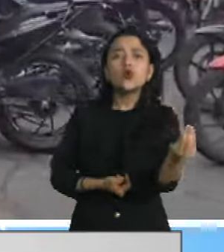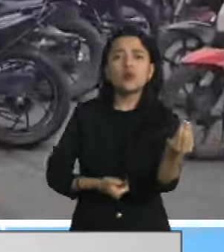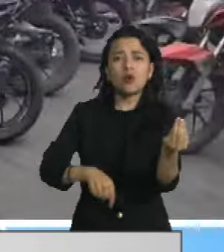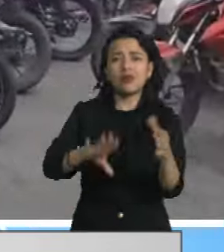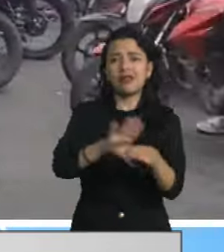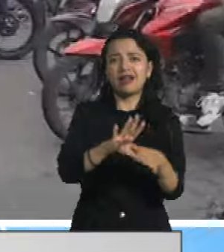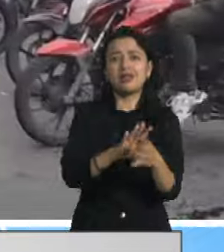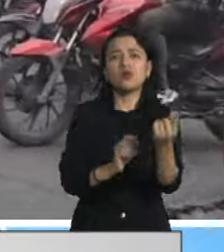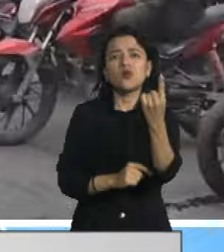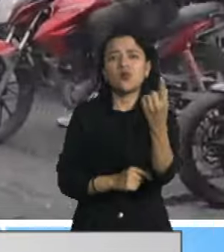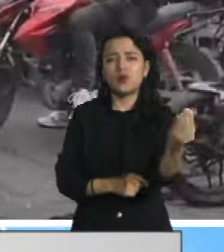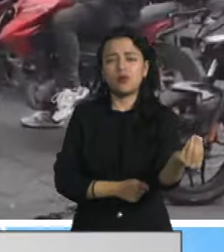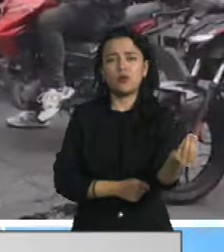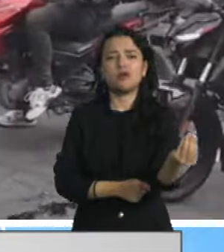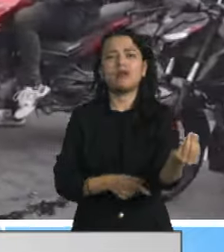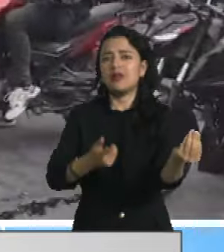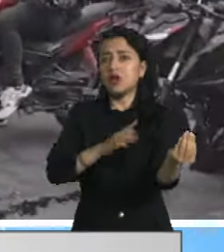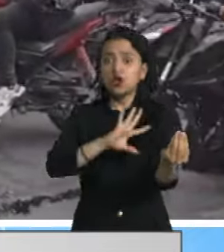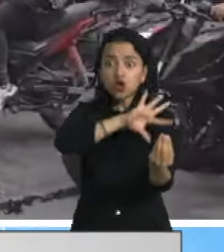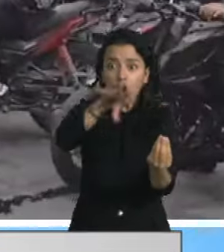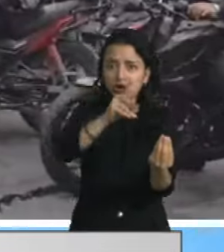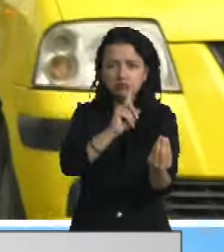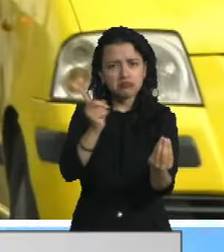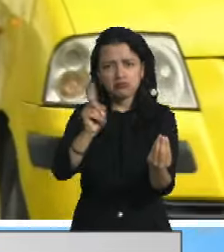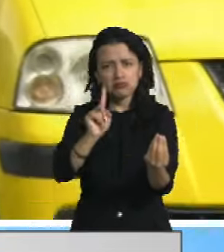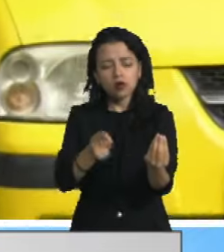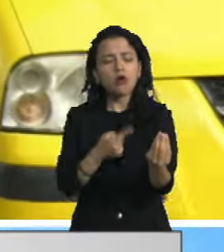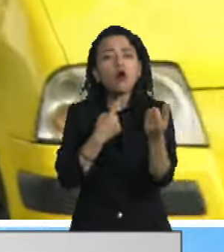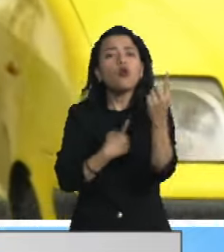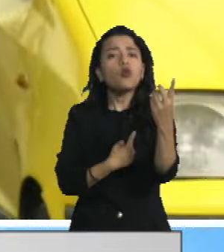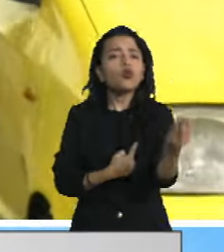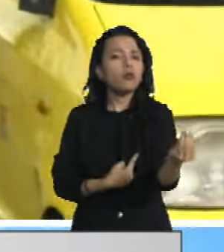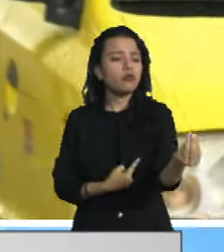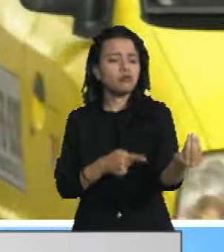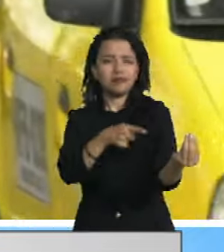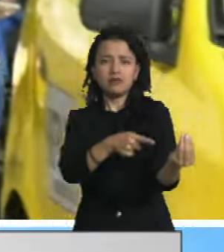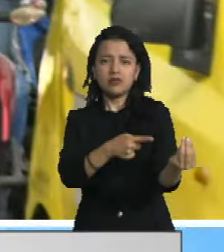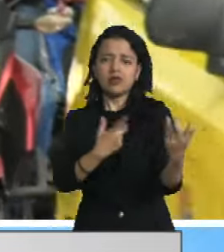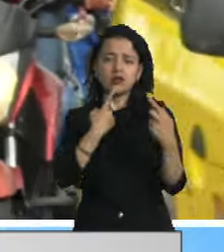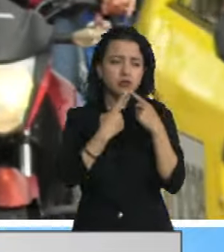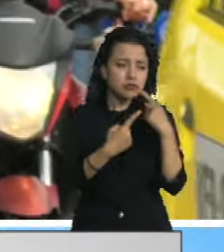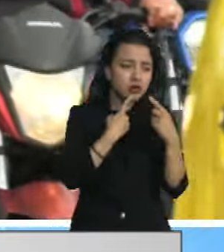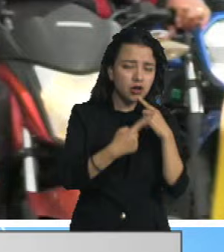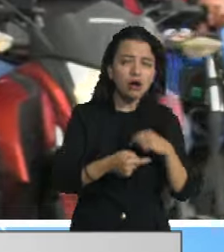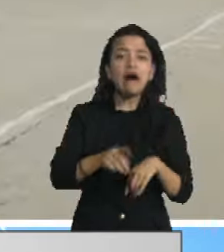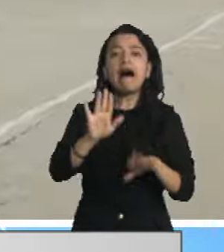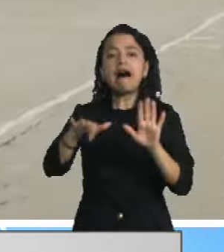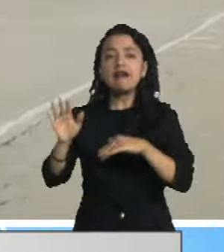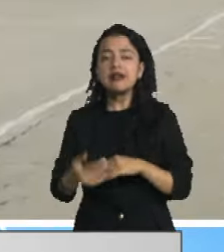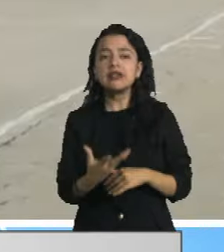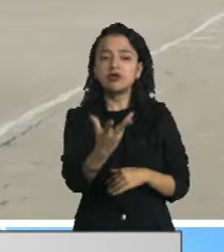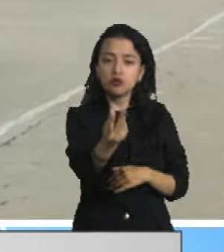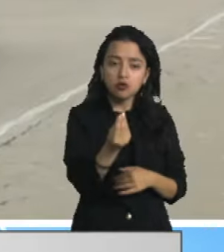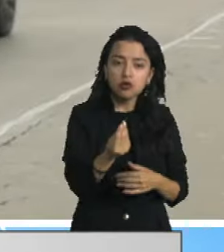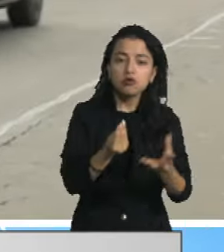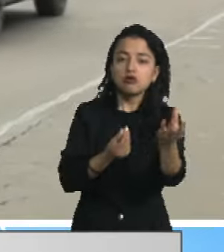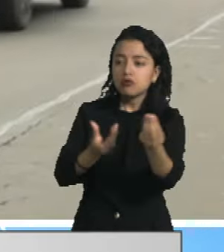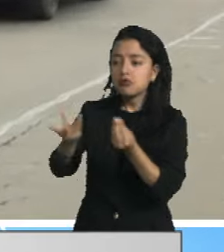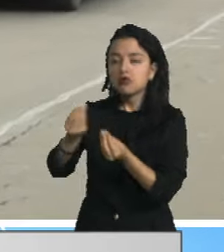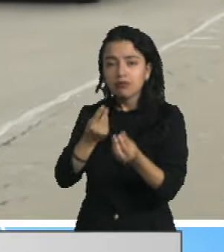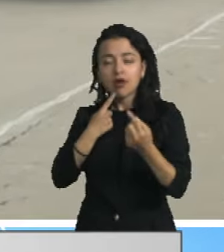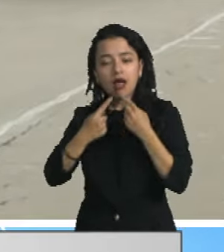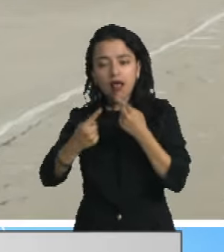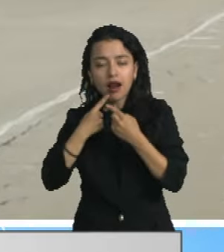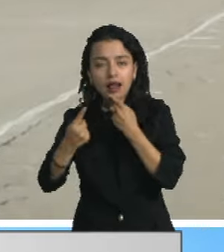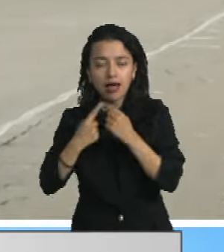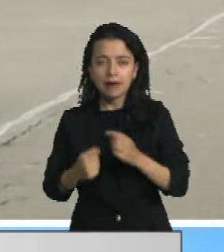pero es un sector, y nosotros nos hemos dedicado este año a tener diálogo con diferentes actores, ha habido varias mesas y lo vamos a seguir haciendo.